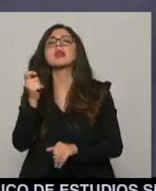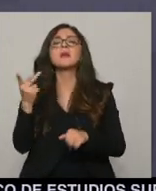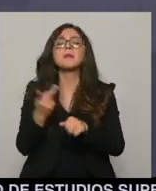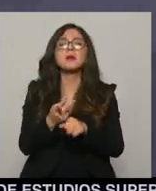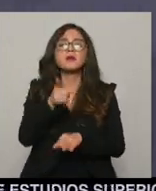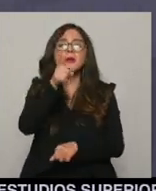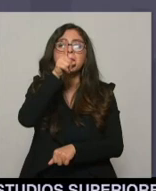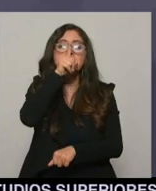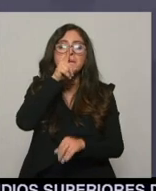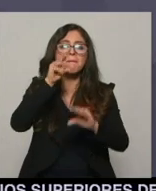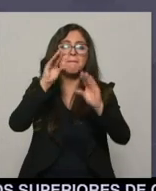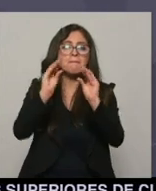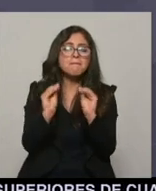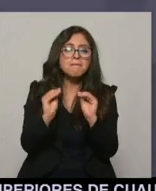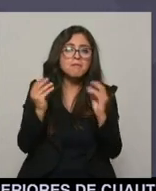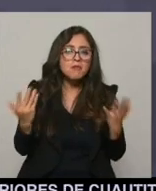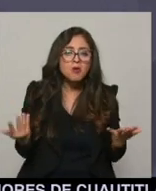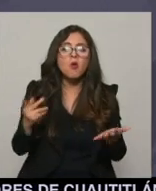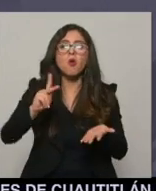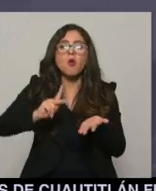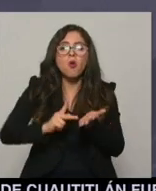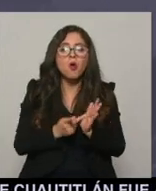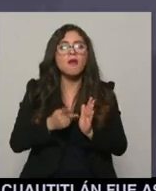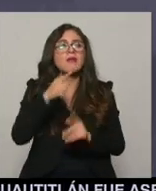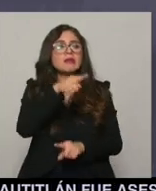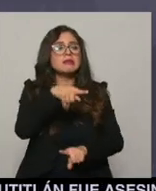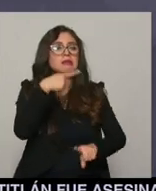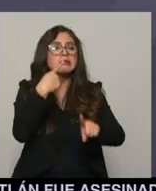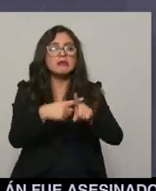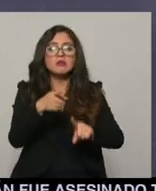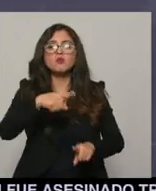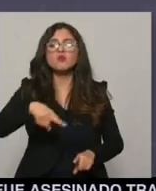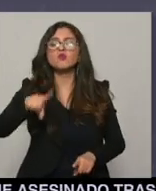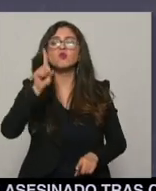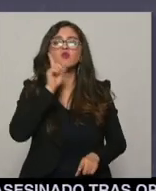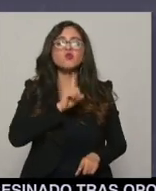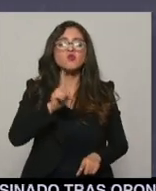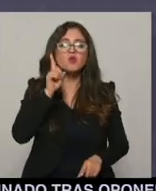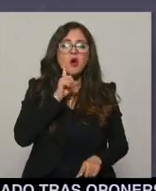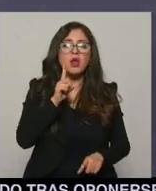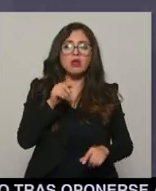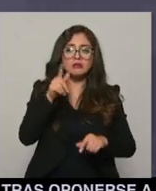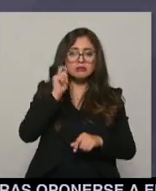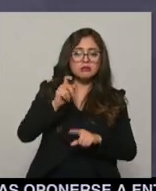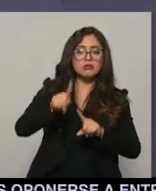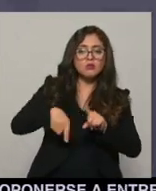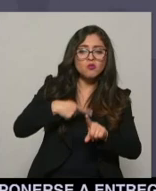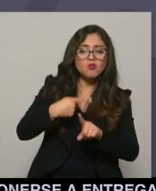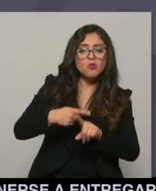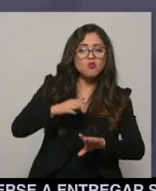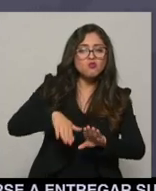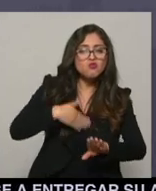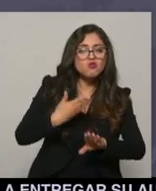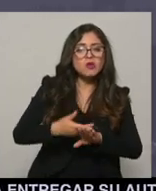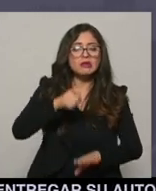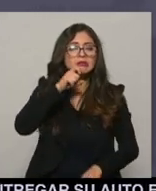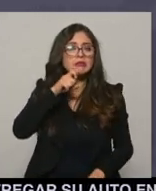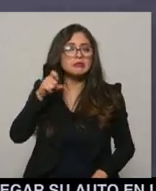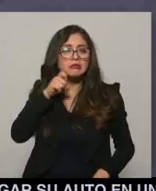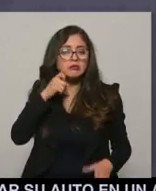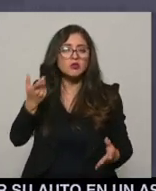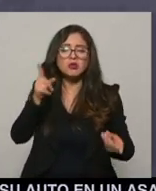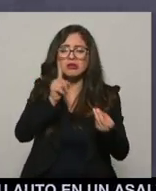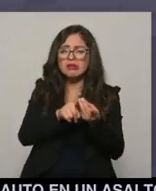tapa, censura, otra vez revictimiza a todas las mujeres que están siendo violentadas todos los días en los